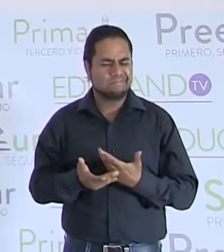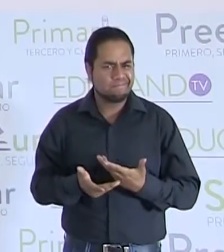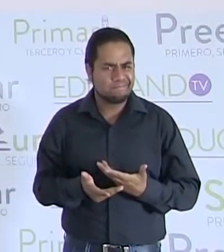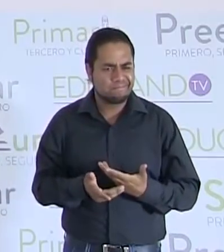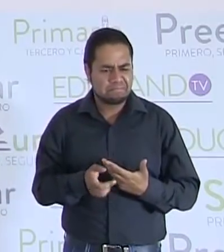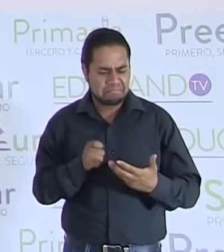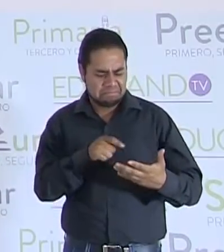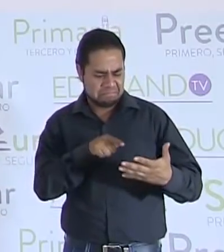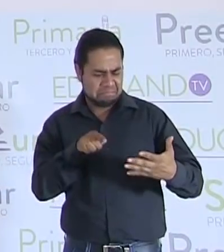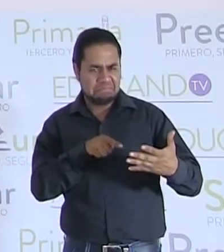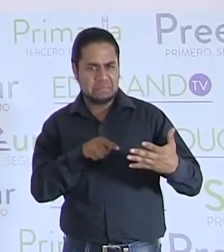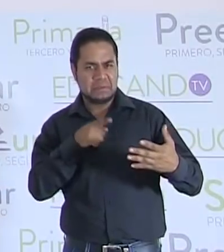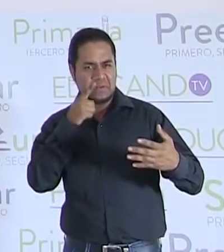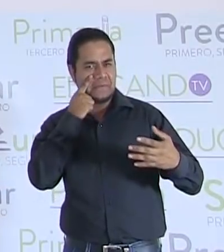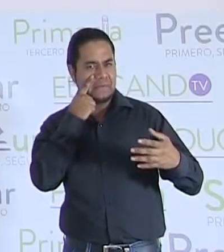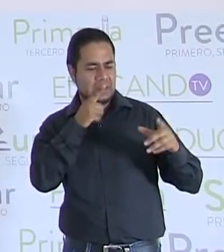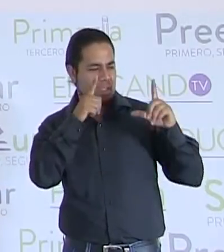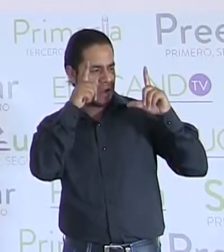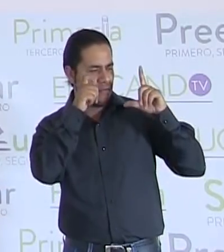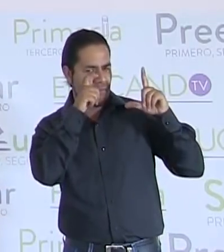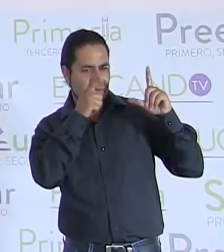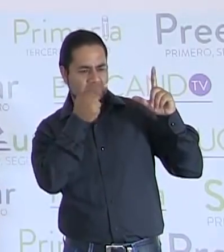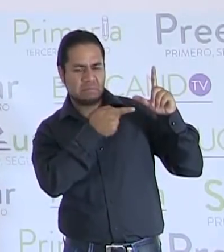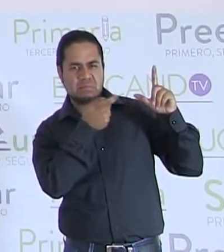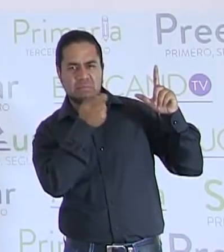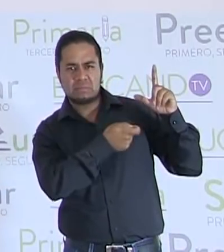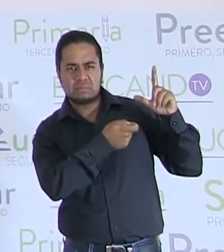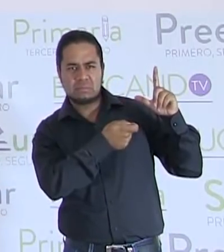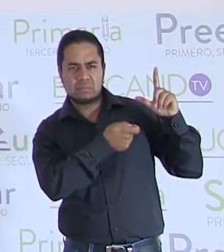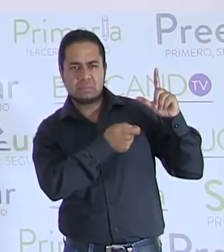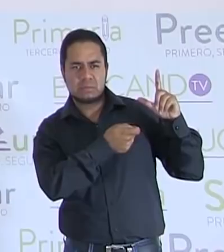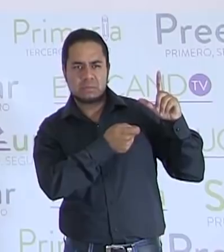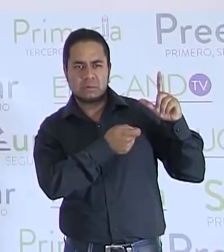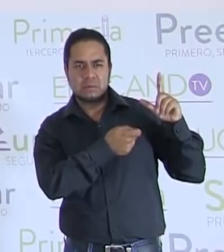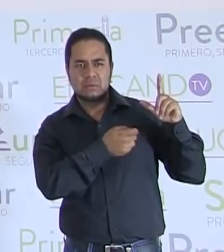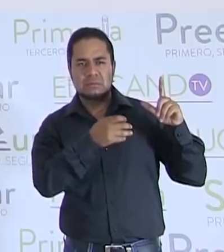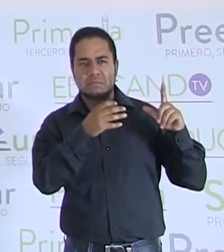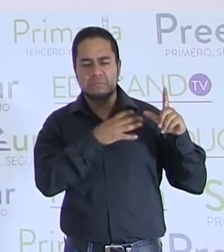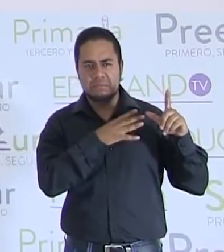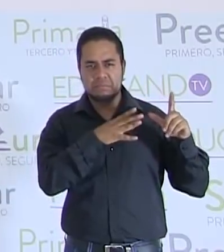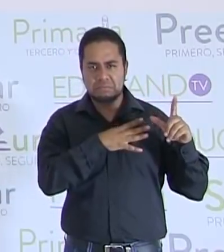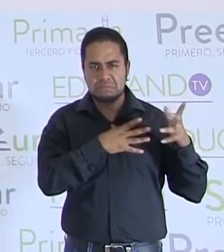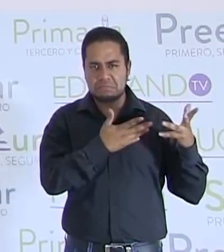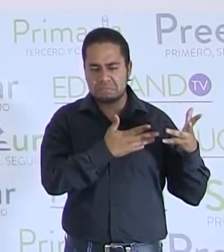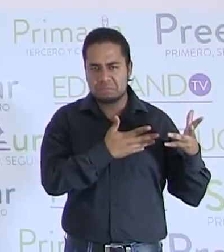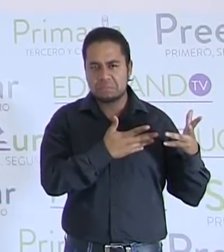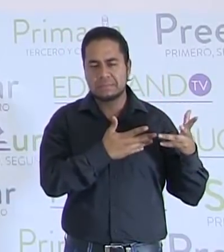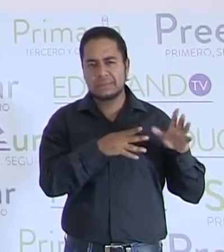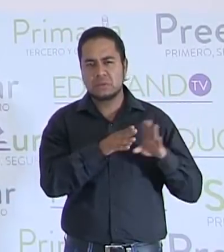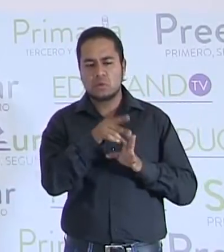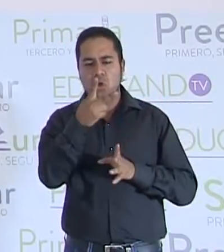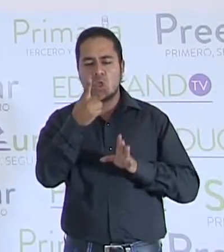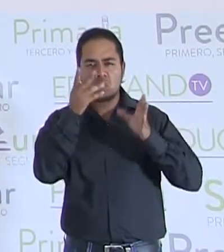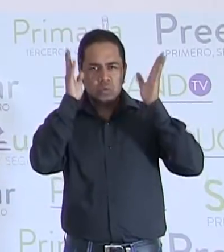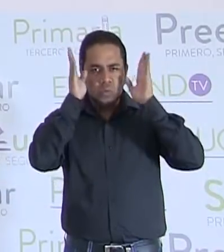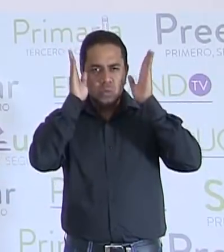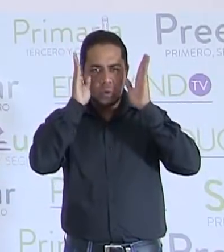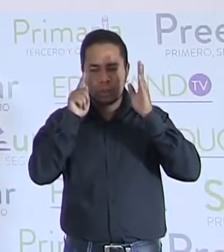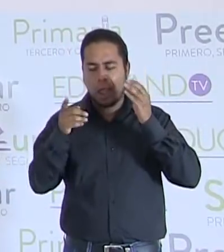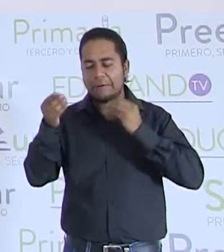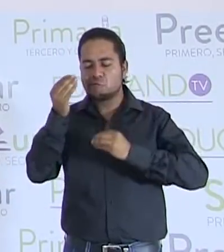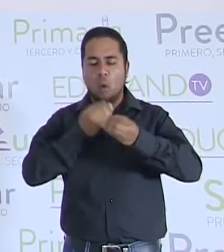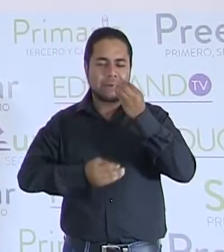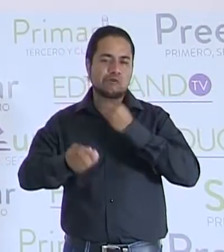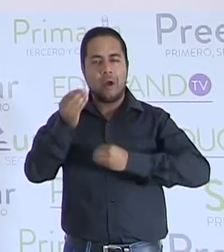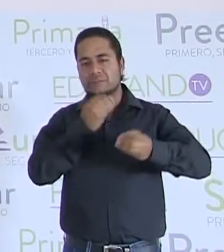Literalmente significa, y fíjense bien acá en el dibujo, vemos que si hay nada más 2 burros, pues van a comer